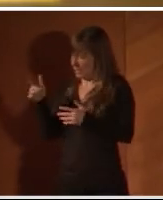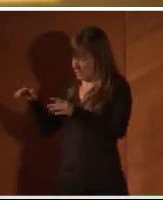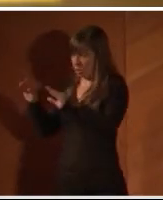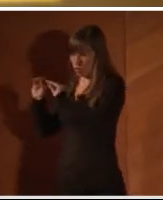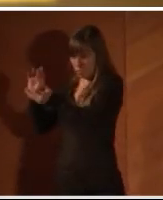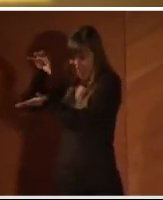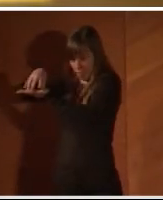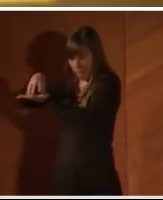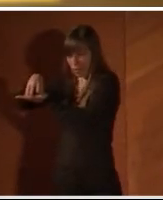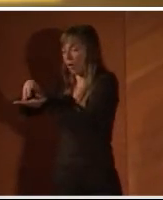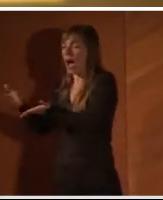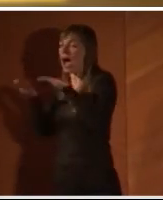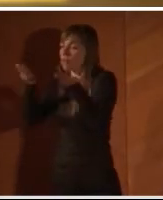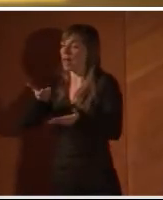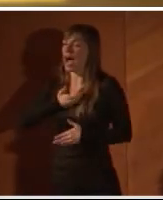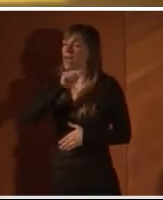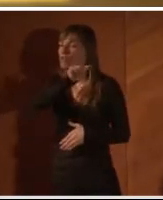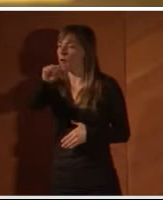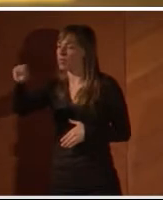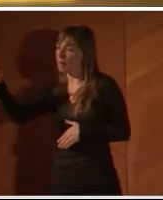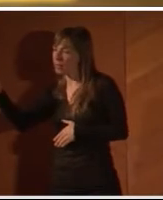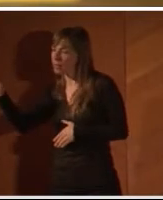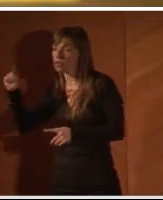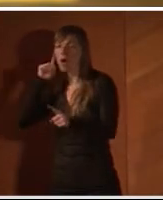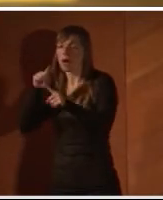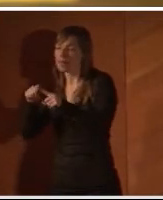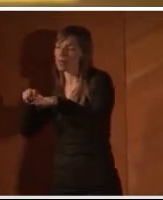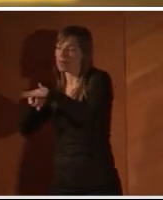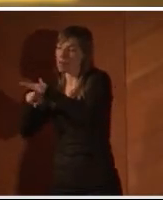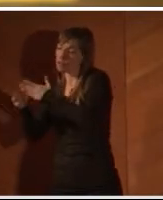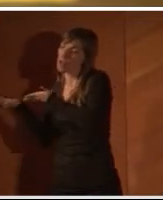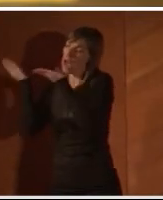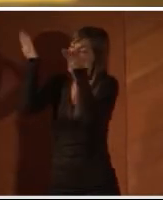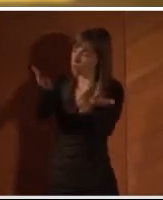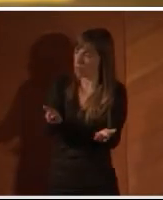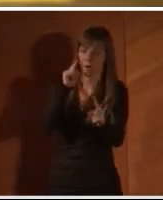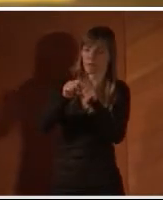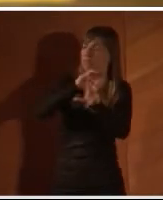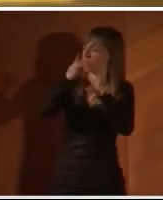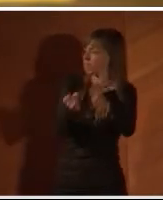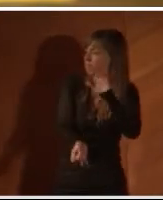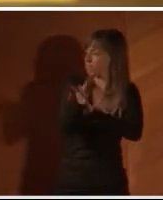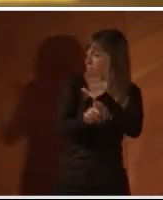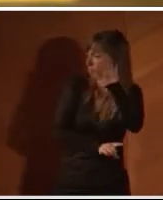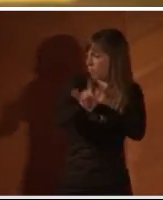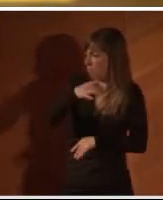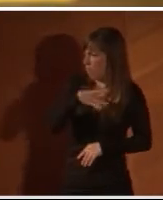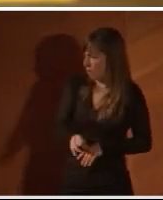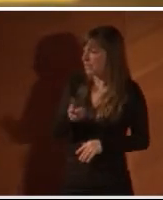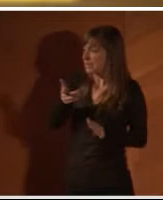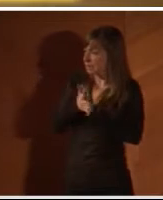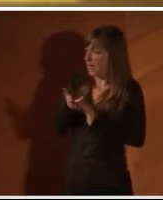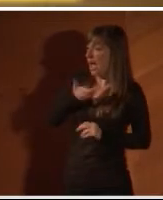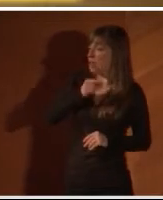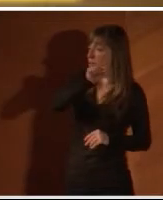quieren poner en marcha la herramienta concreta poder contar con los recursos para poder desarrollar. Aquellos ayuntamientos que creen que quieren y